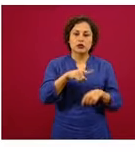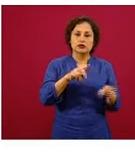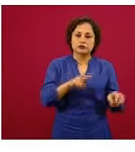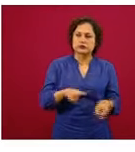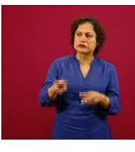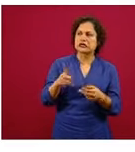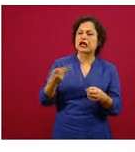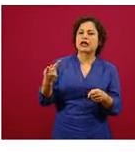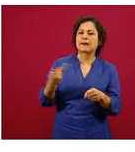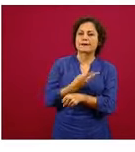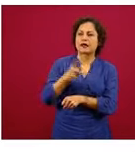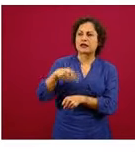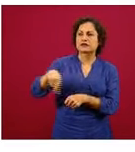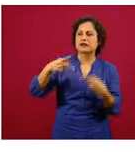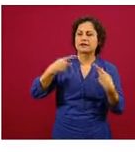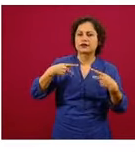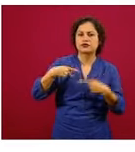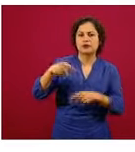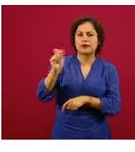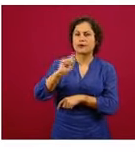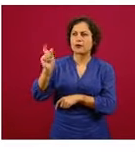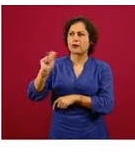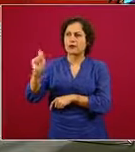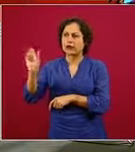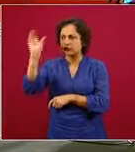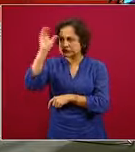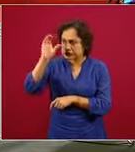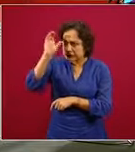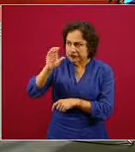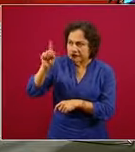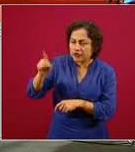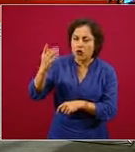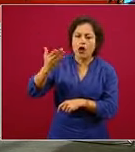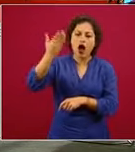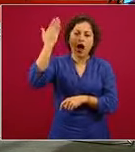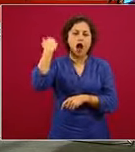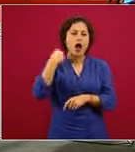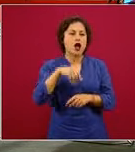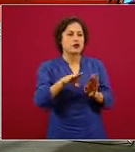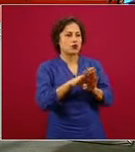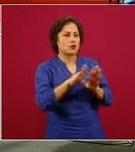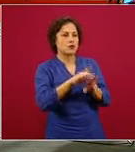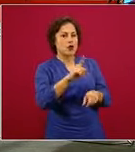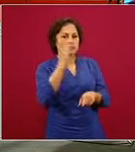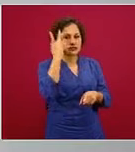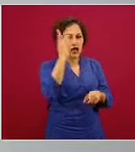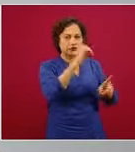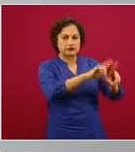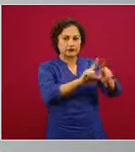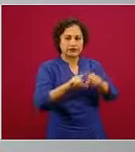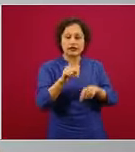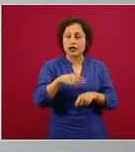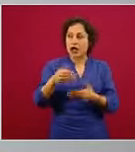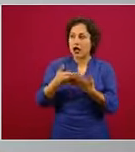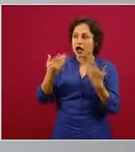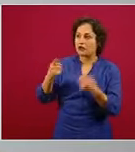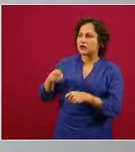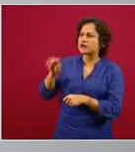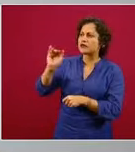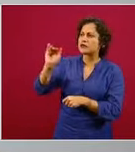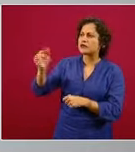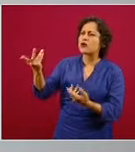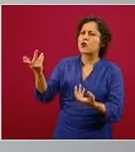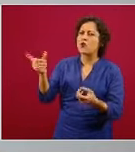a sus gentes creyentes, pero ahora a los científicos, y les pregunta mucho, ¿cuándo estará lista la